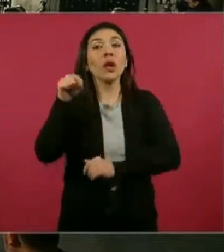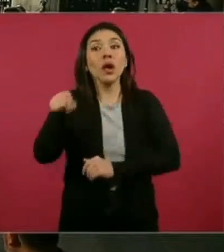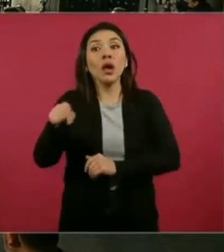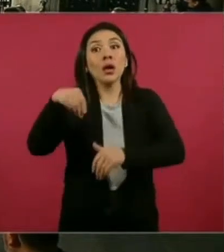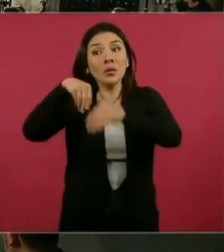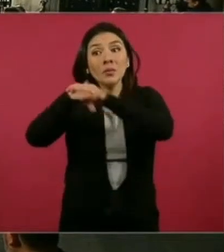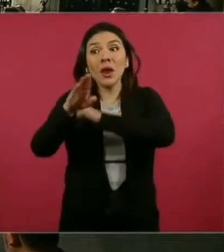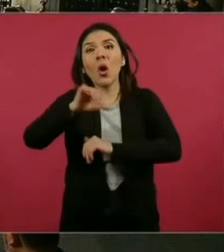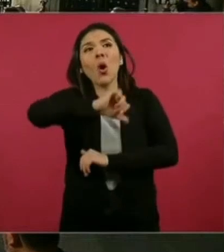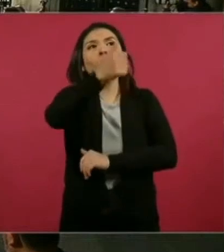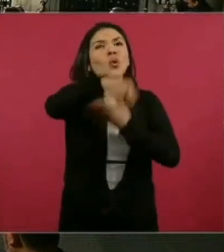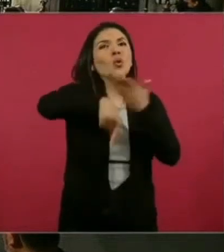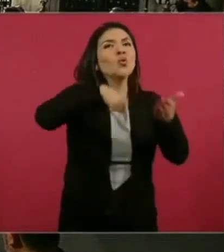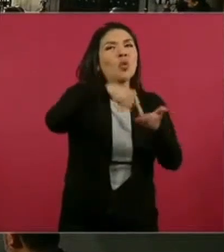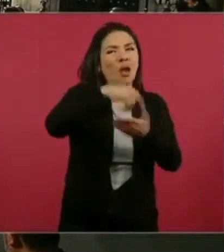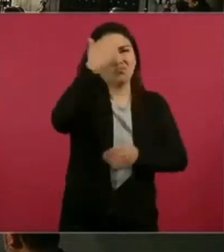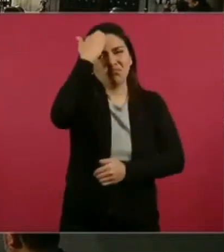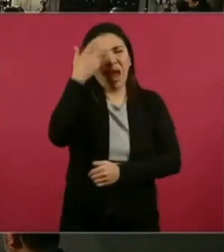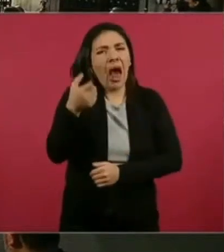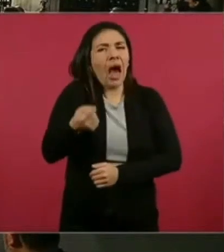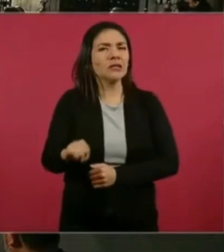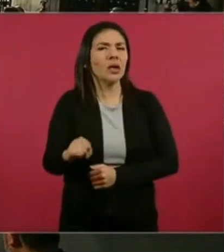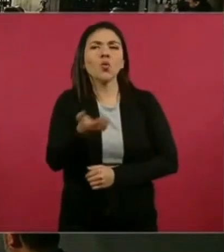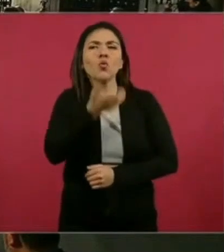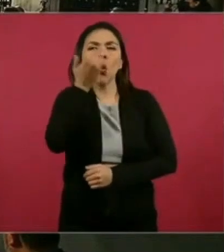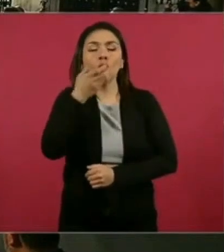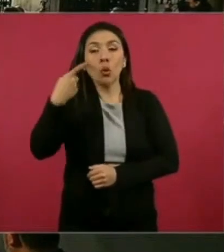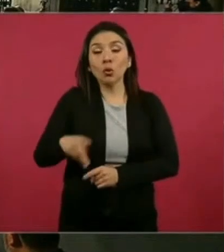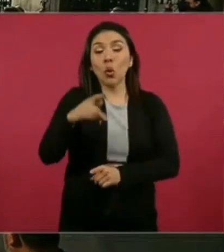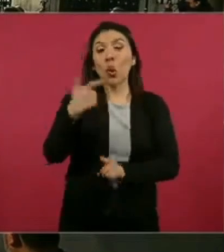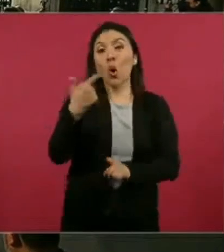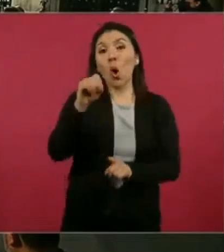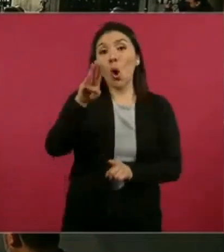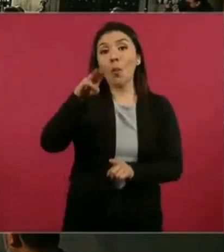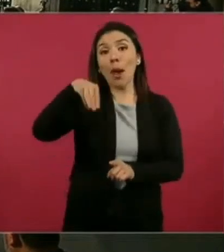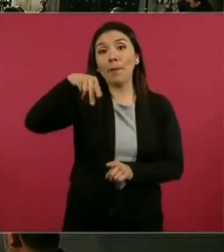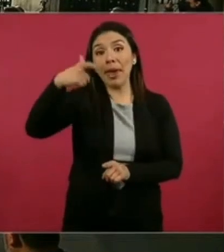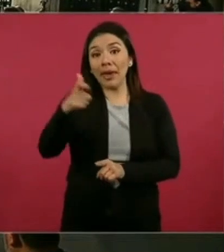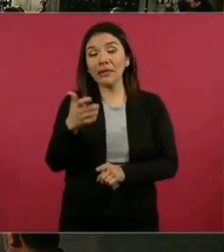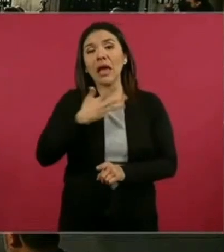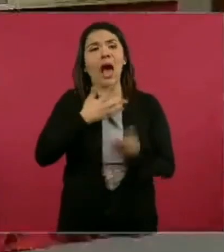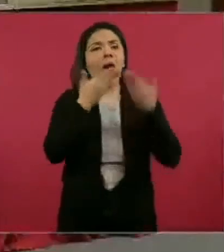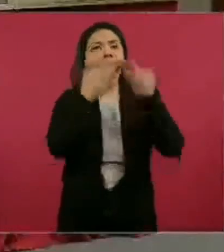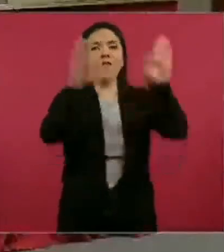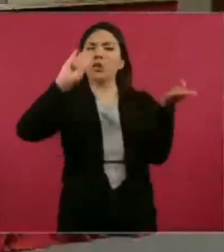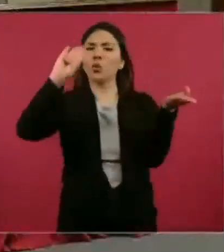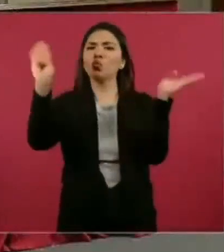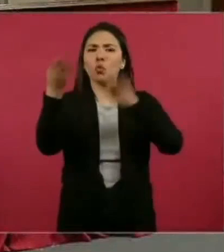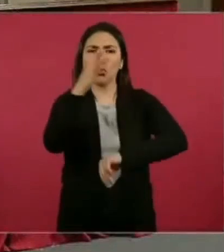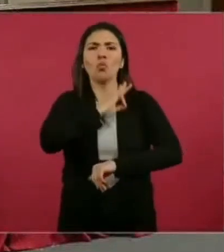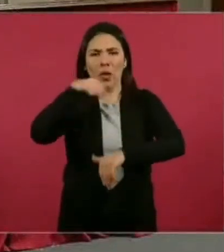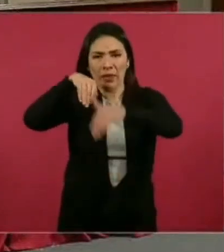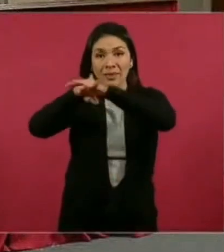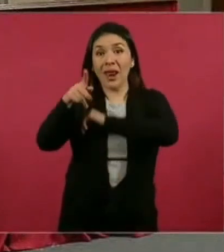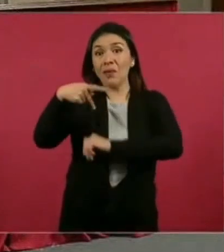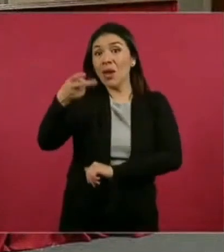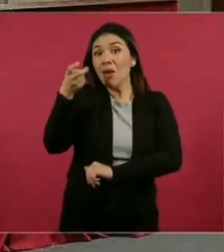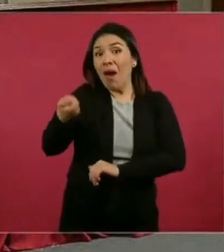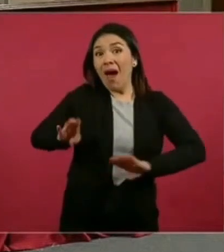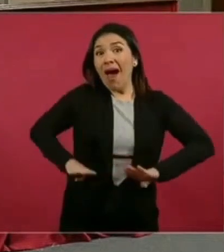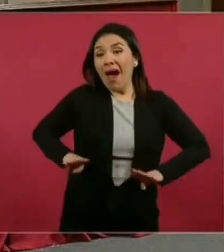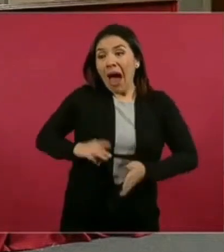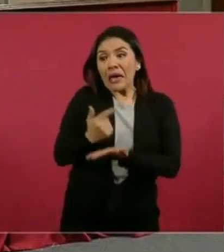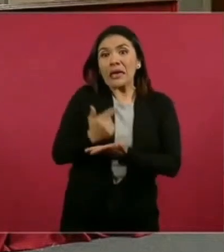sitio. Por políticas generales, los sitios de GovMX están abiertos al mundo, pero particularmente en este caso por